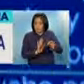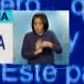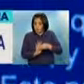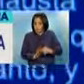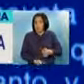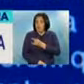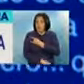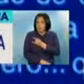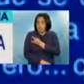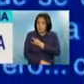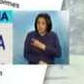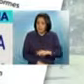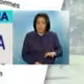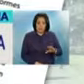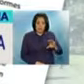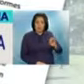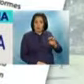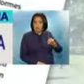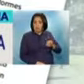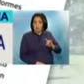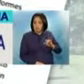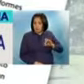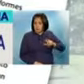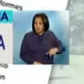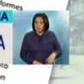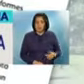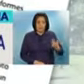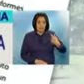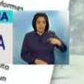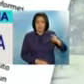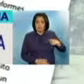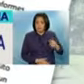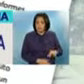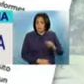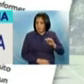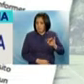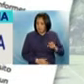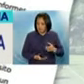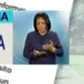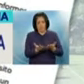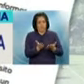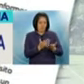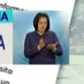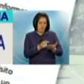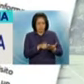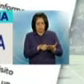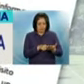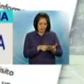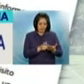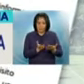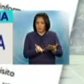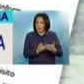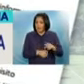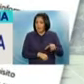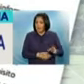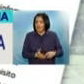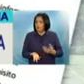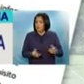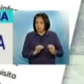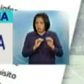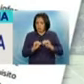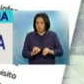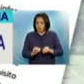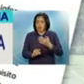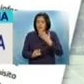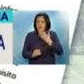la Universidad Complutense de Madrid informó que esta presenta irregularidades y deficiencias, pues Acuña no citó a los